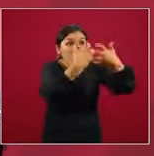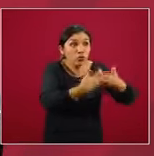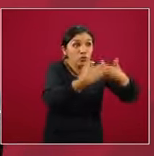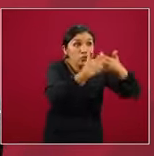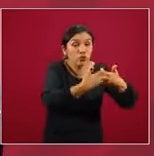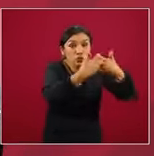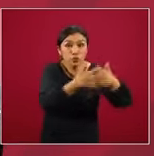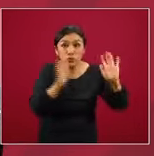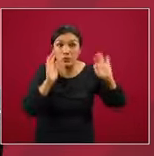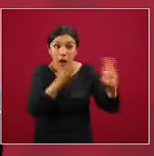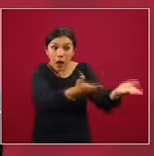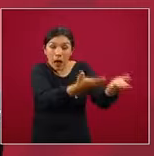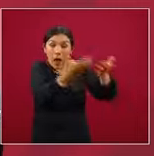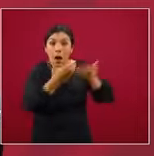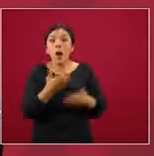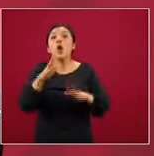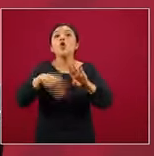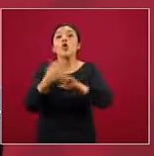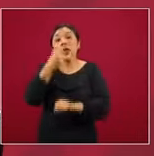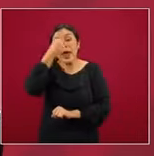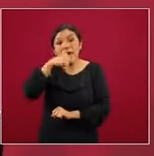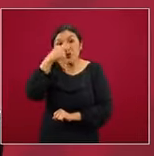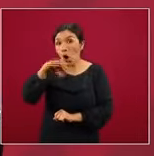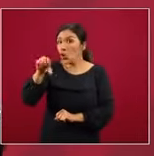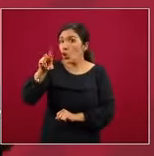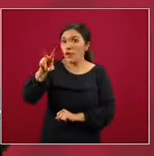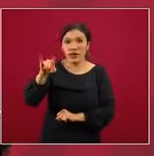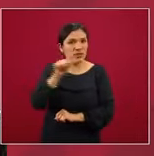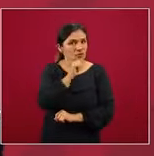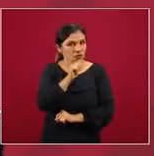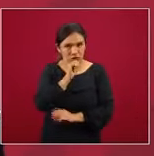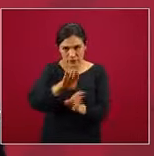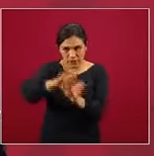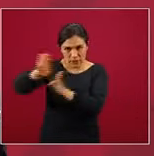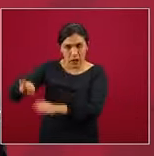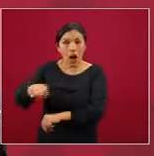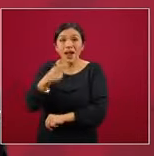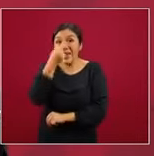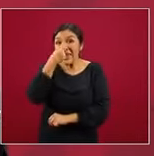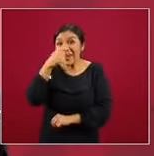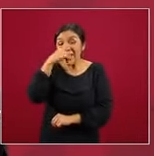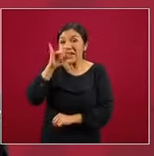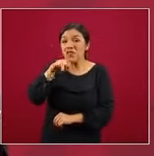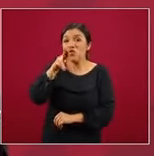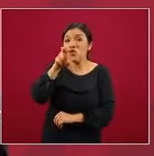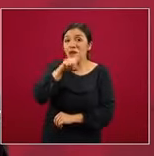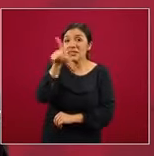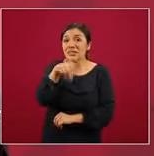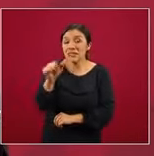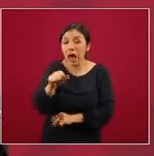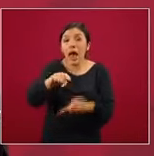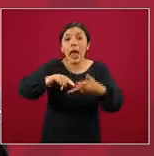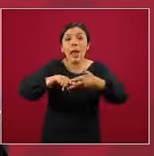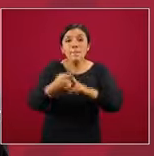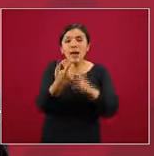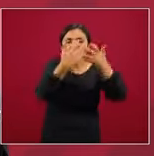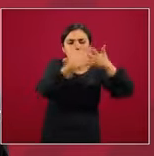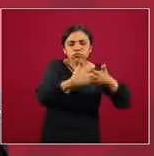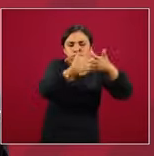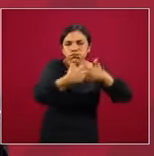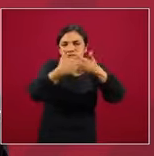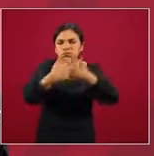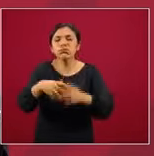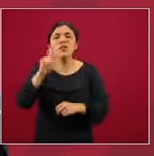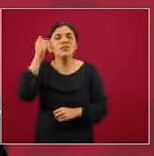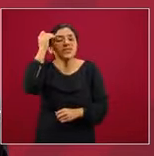contra influenza, esta es vacuna contra influenza, no vacuna contra COVID, que todavía no existe. La vacuna contra la influenza se empieza a producir en